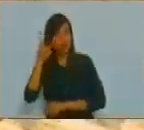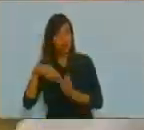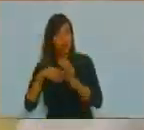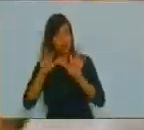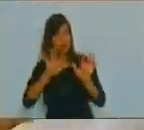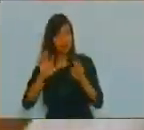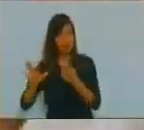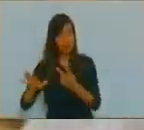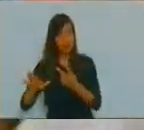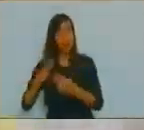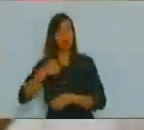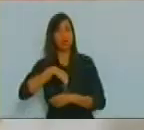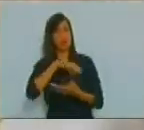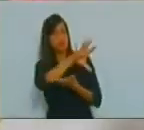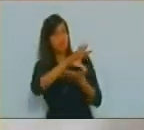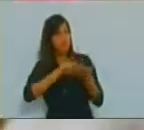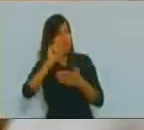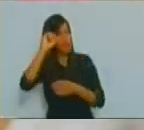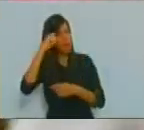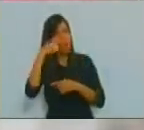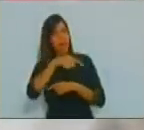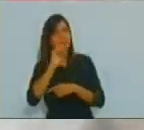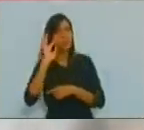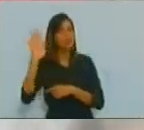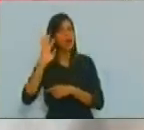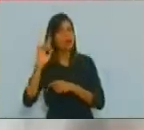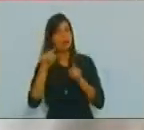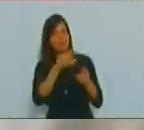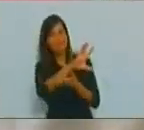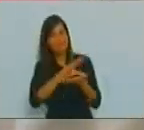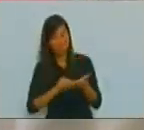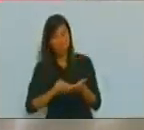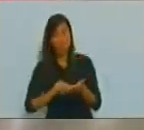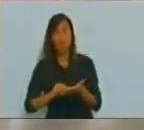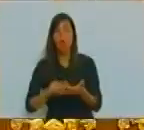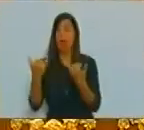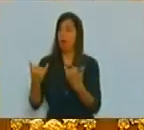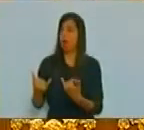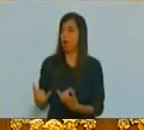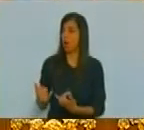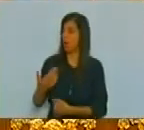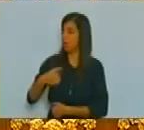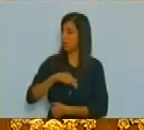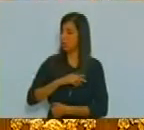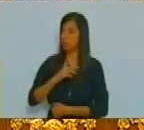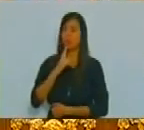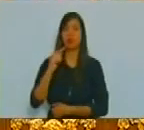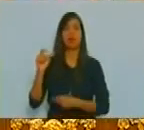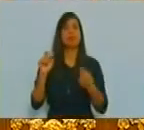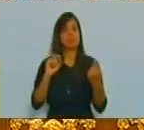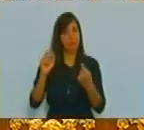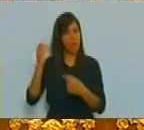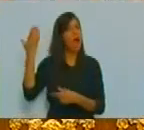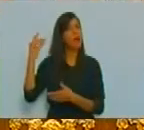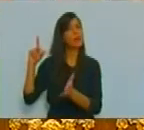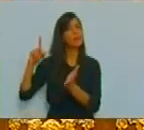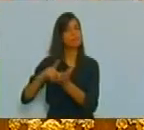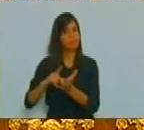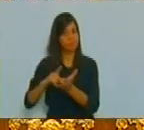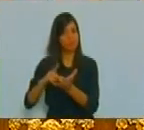caer tu pensamiento y tu accionar es por eso presidenta que bueno ya en varias discusiones hemos participado